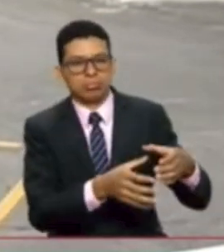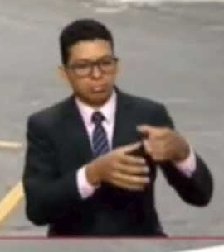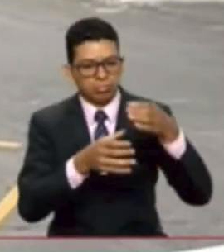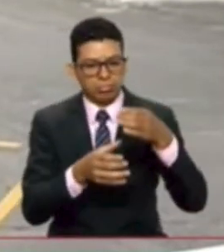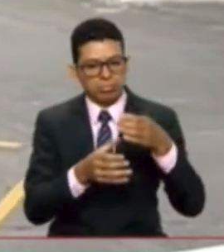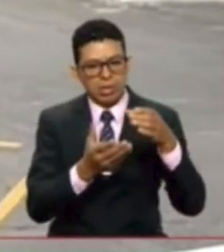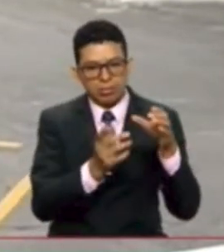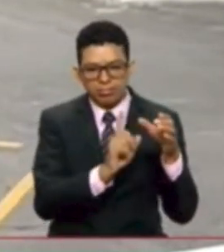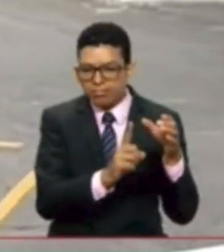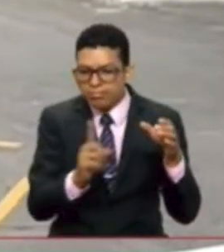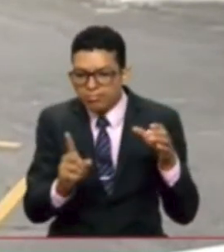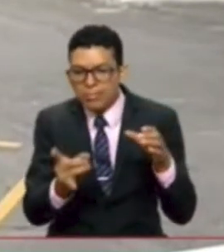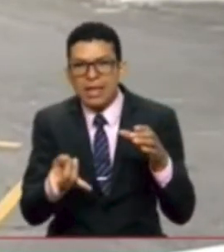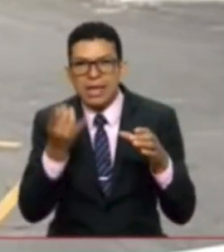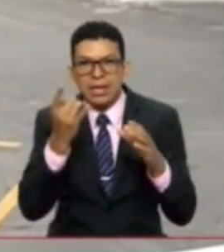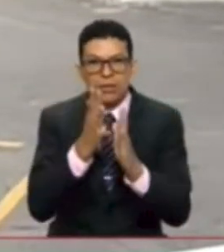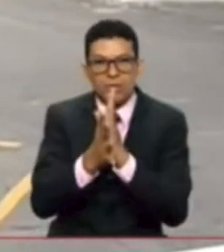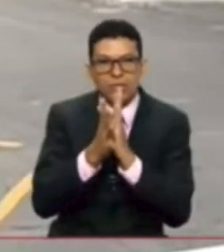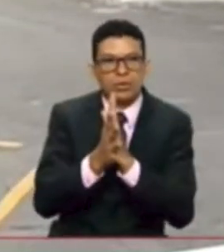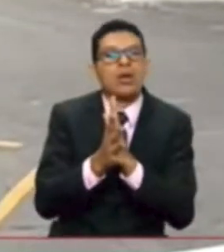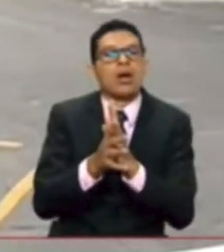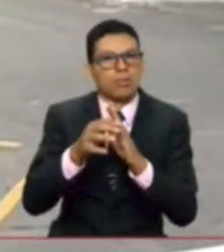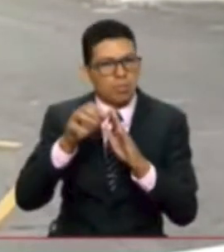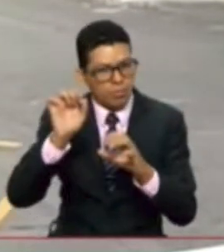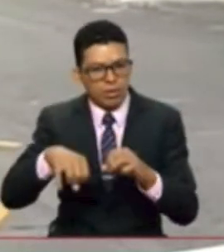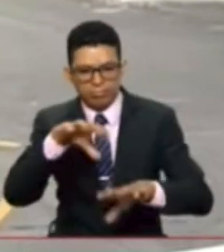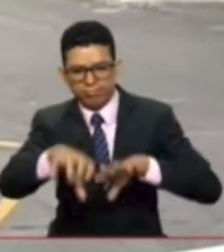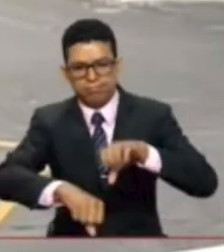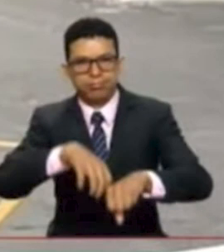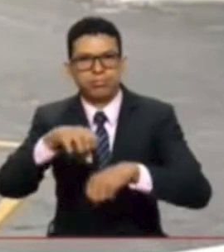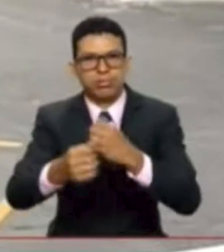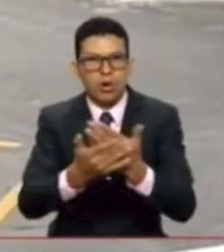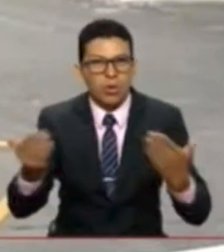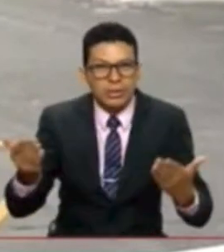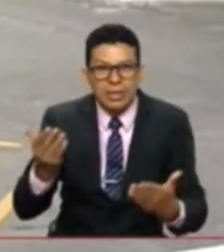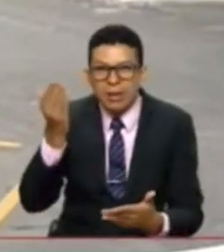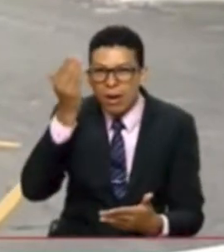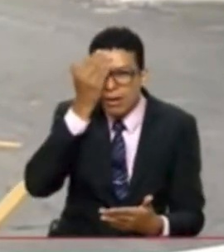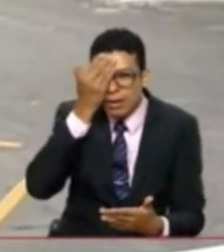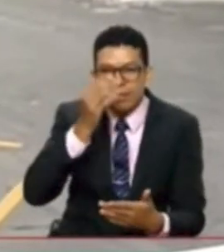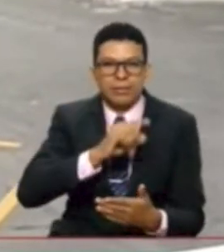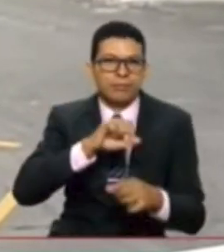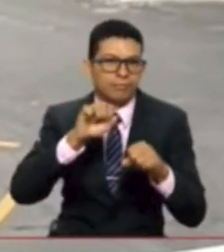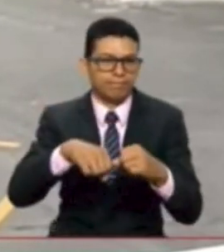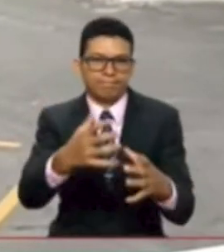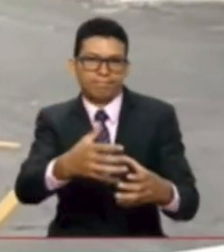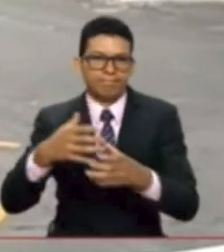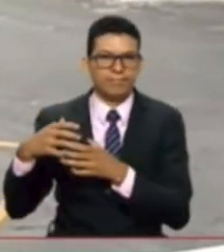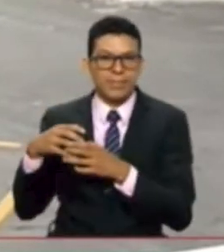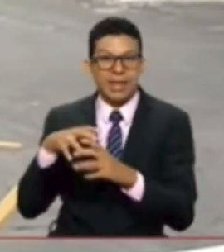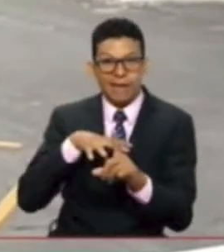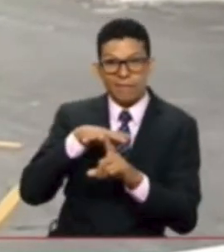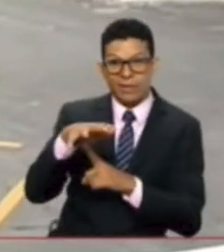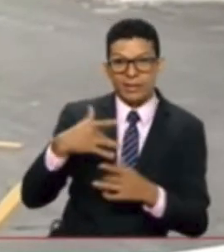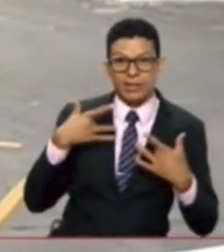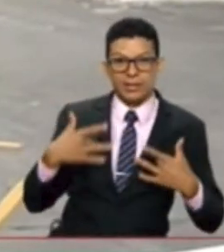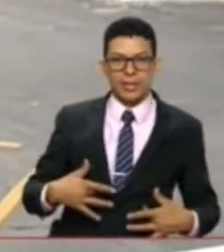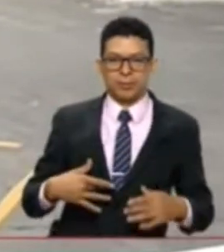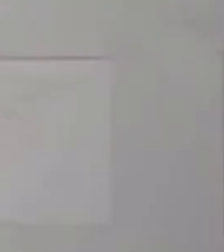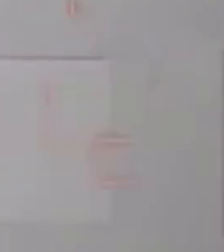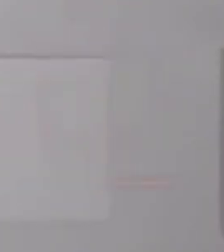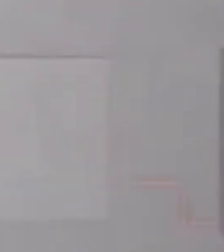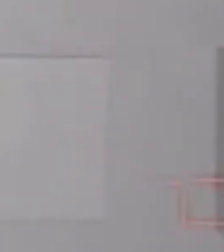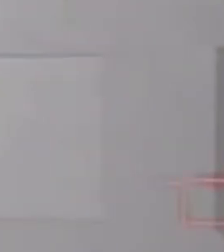por cuadrantes para descartar estas informaciones y seguir incautando este licor con el fin de evitar que sea afectada la salud de todos